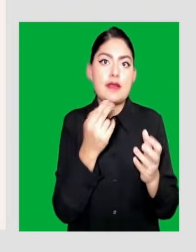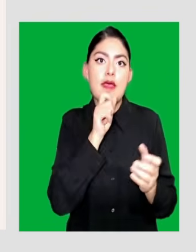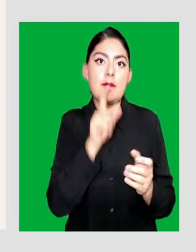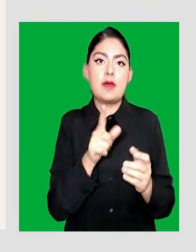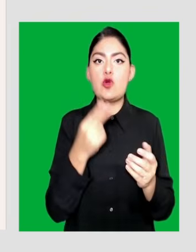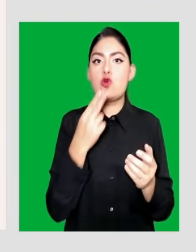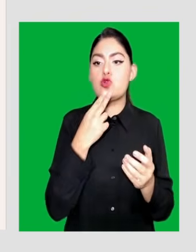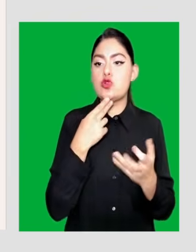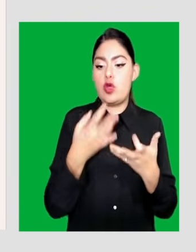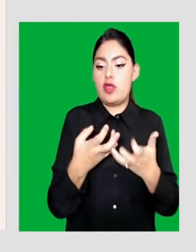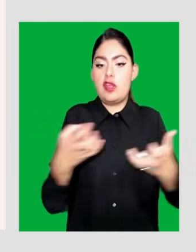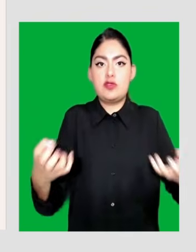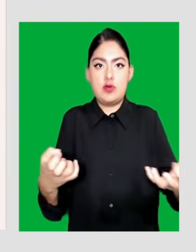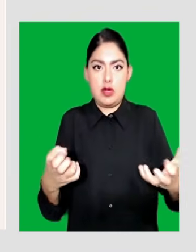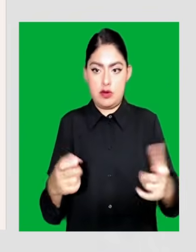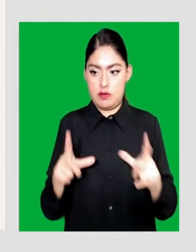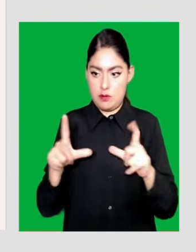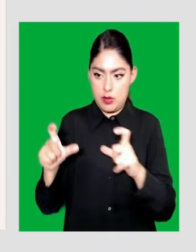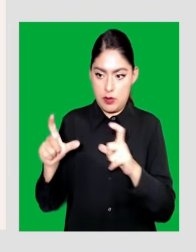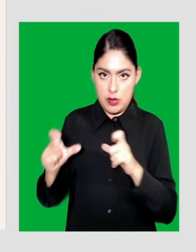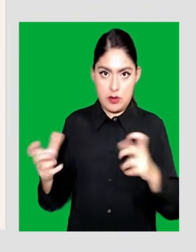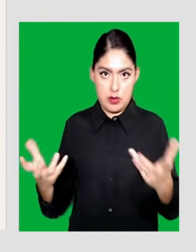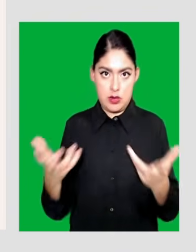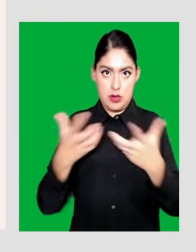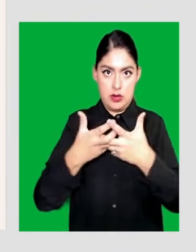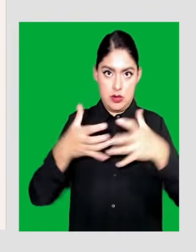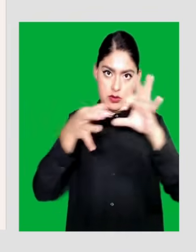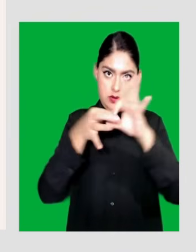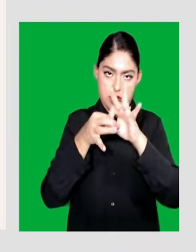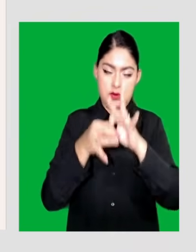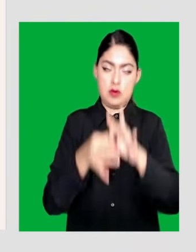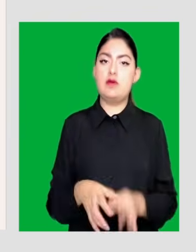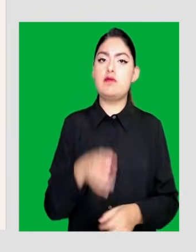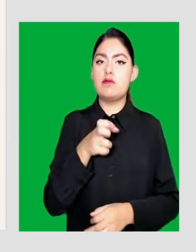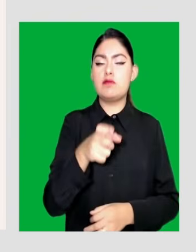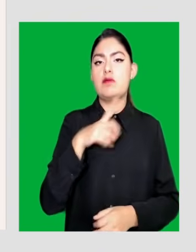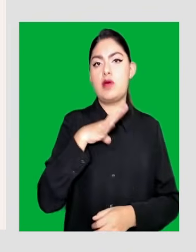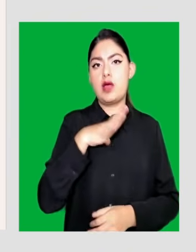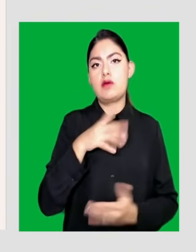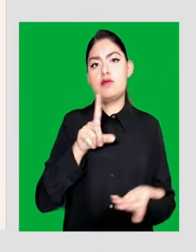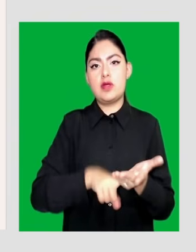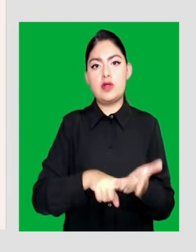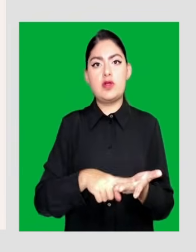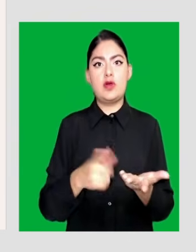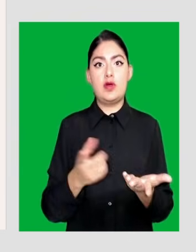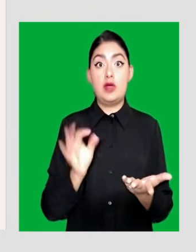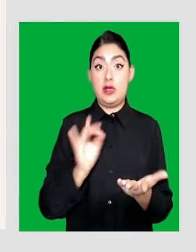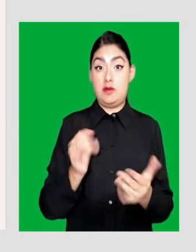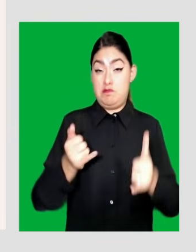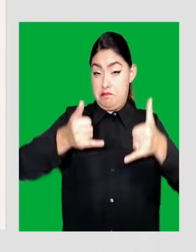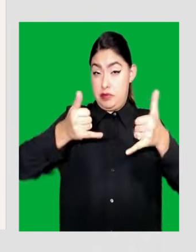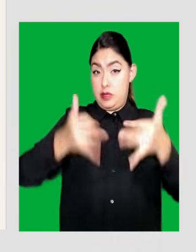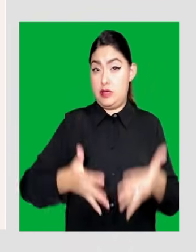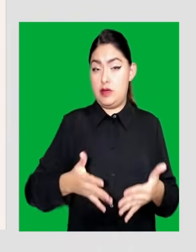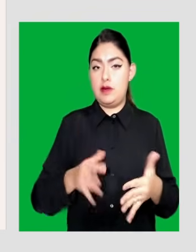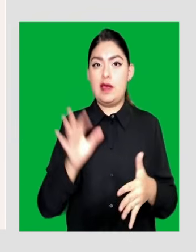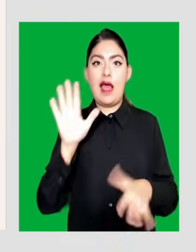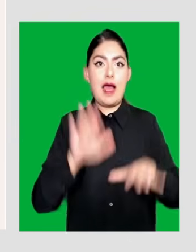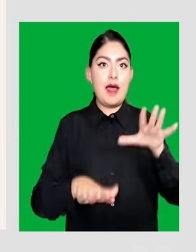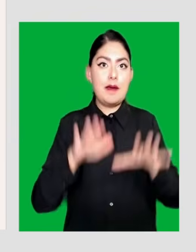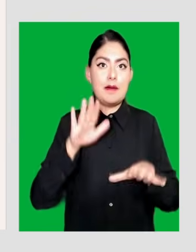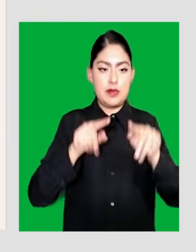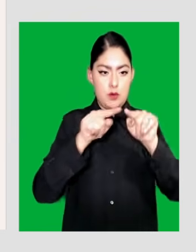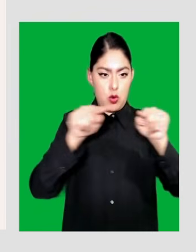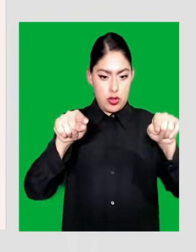contaminación, dependiendo del tipo de capa raster que estemos viendo. Estos pueden incluir imágenes satelitales, mapas